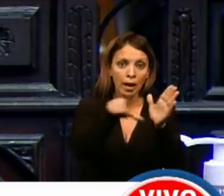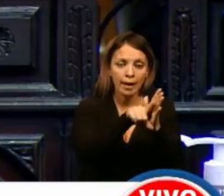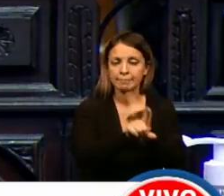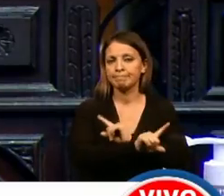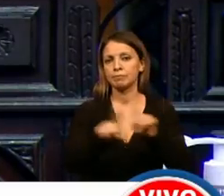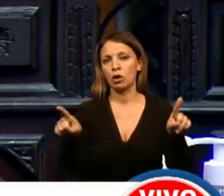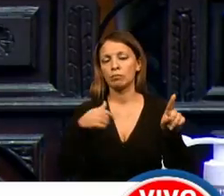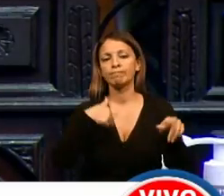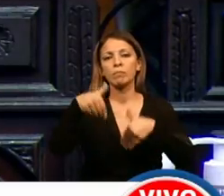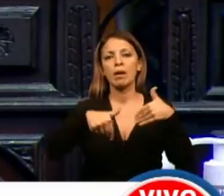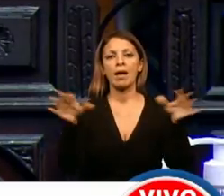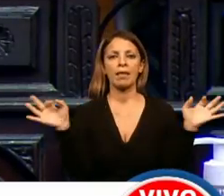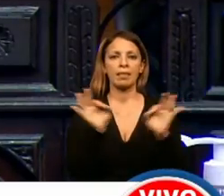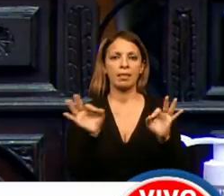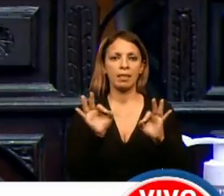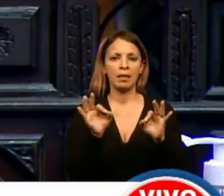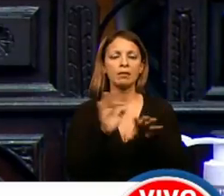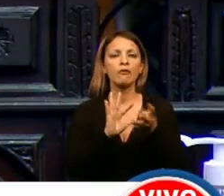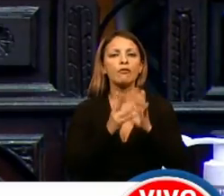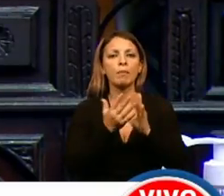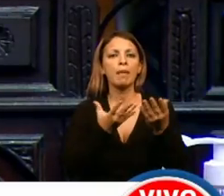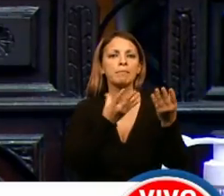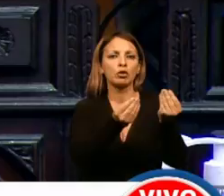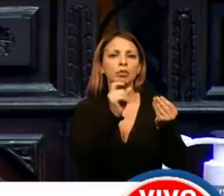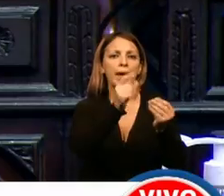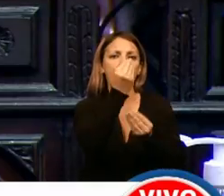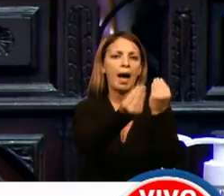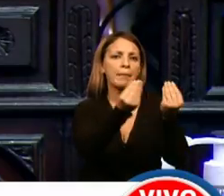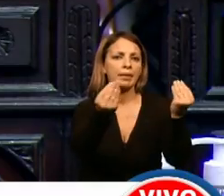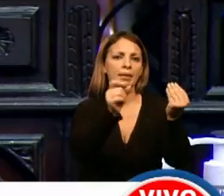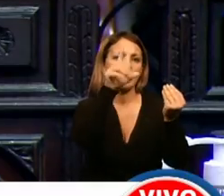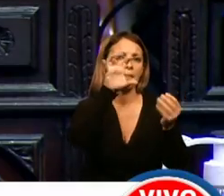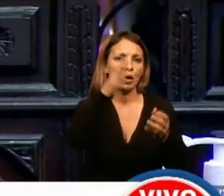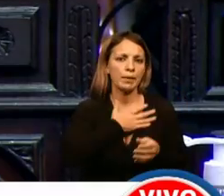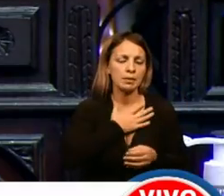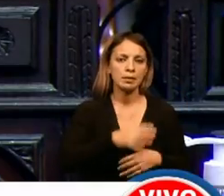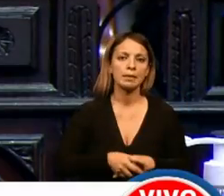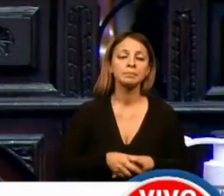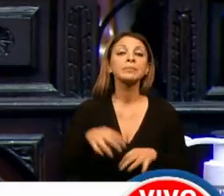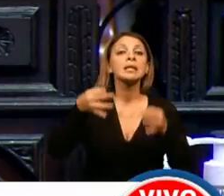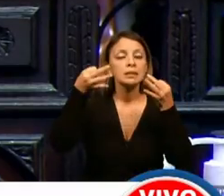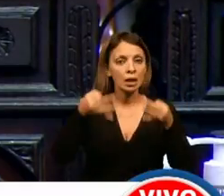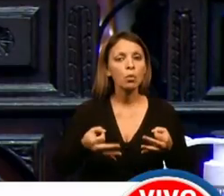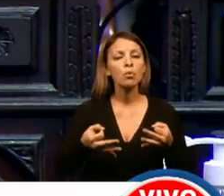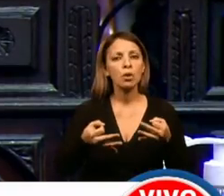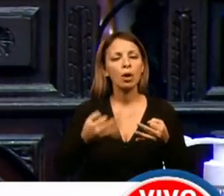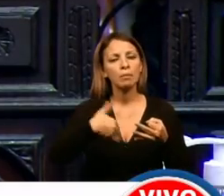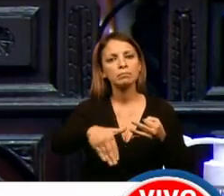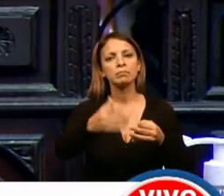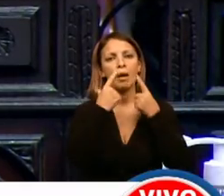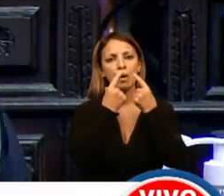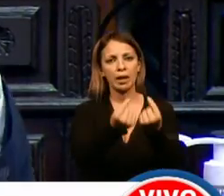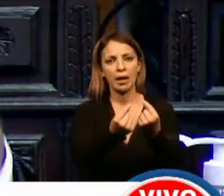a abstener en este proyecto por solidaridad con mis comprovincianos y seguramente vamos a reclamar